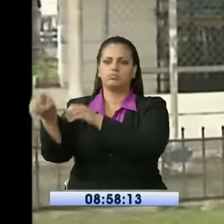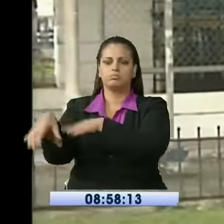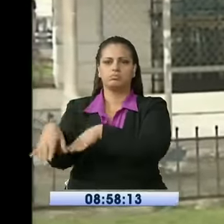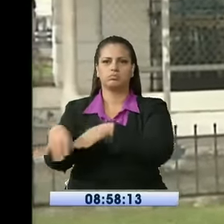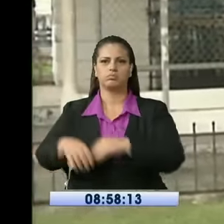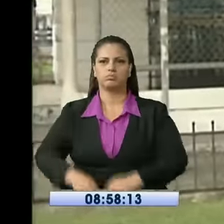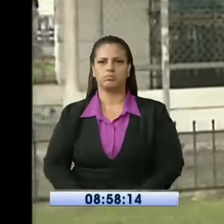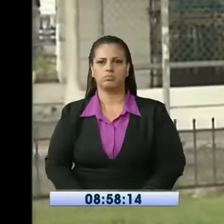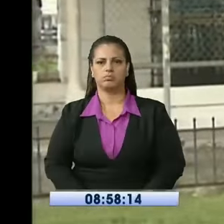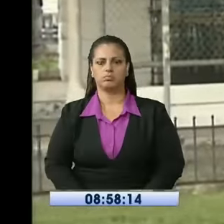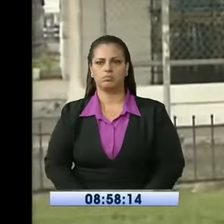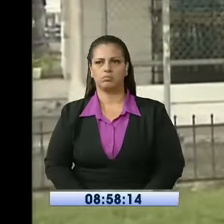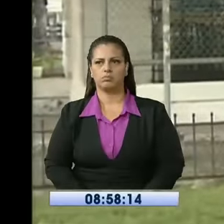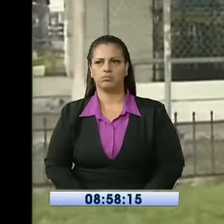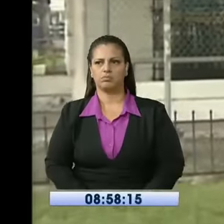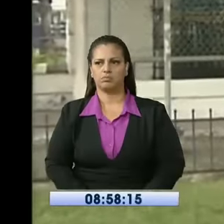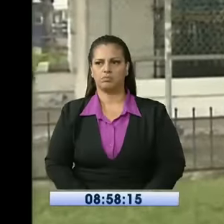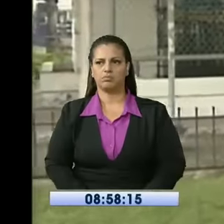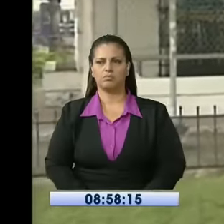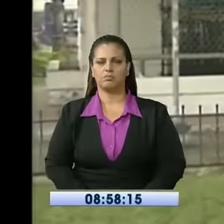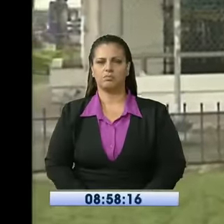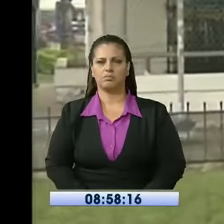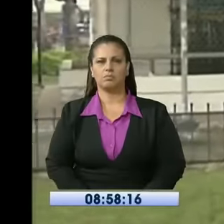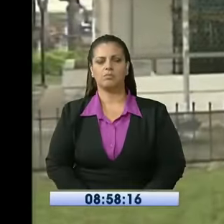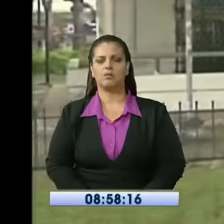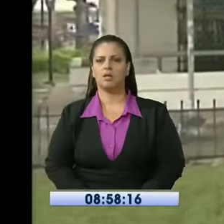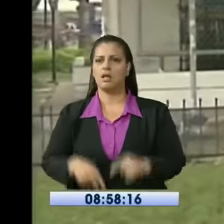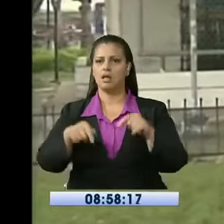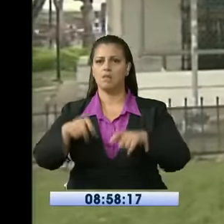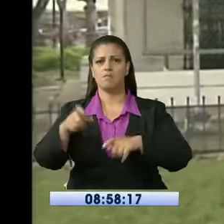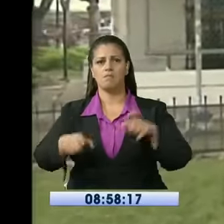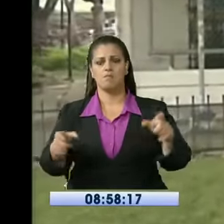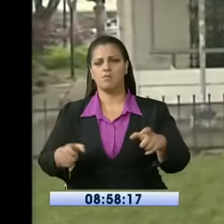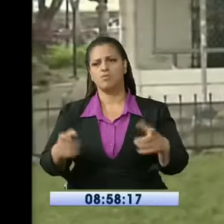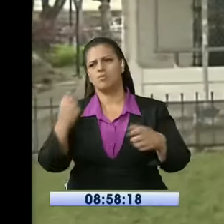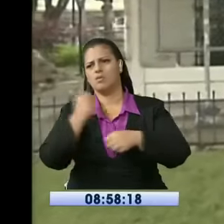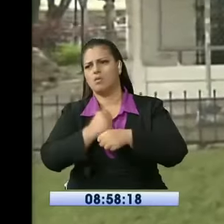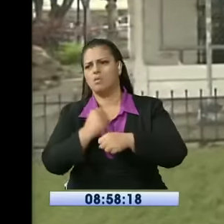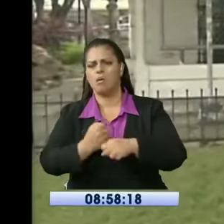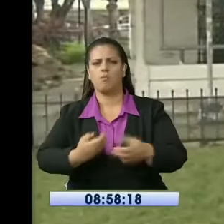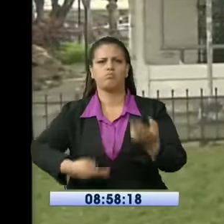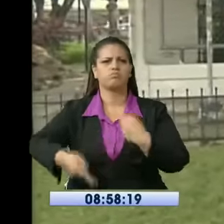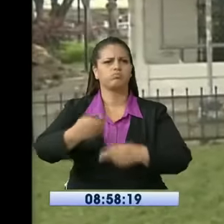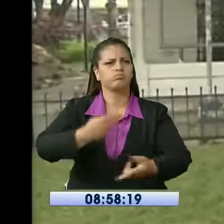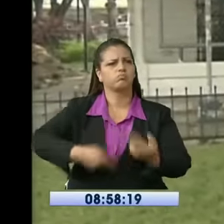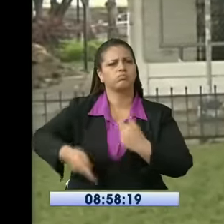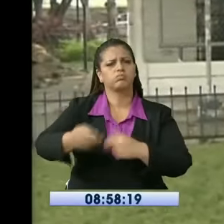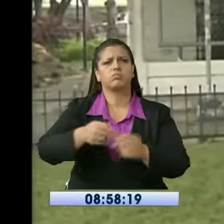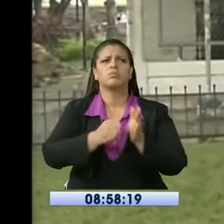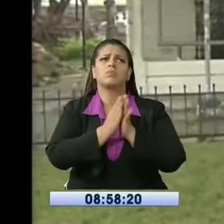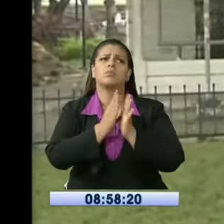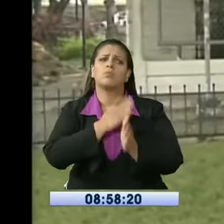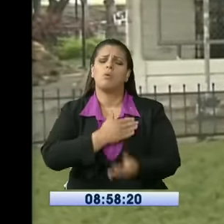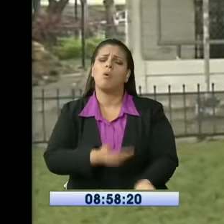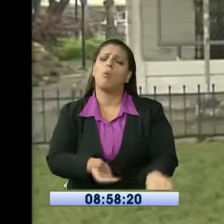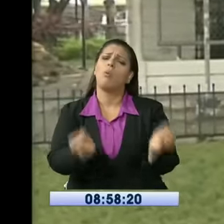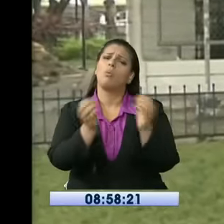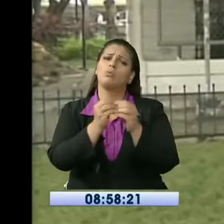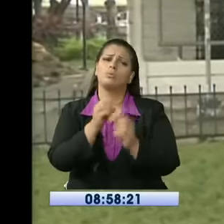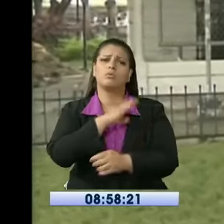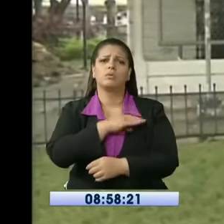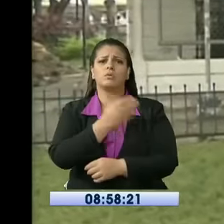están pidiendo tanto los transeúntes como los vendedores? Es que regresen por lo menos dos agentes y que la presencia de ellos sea permanente aquí en este